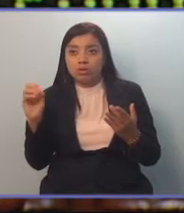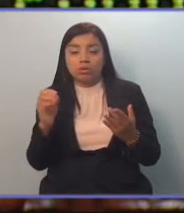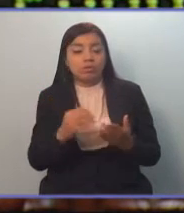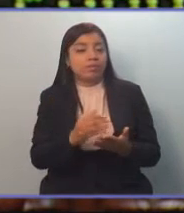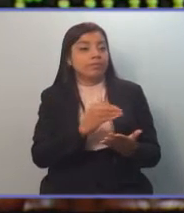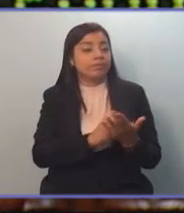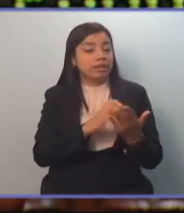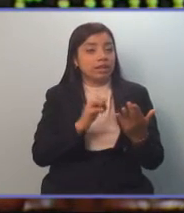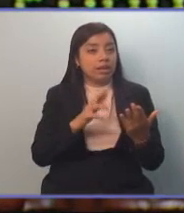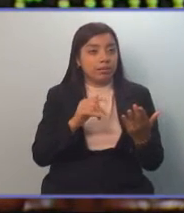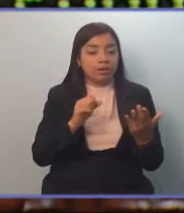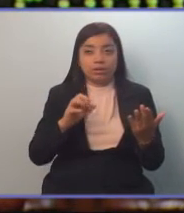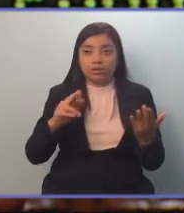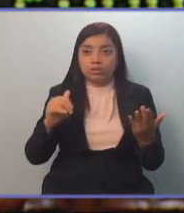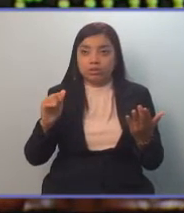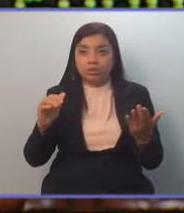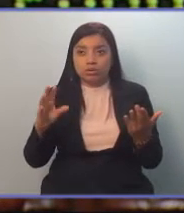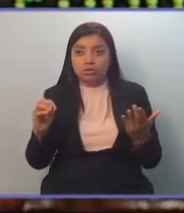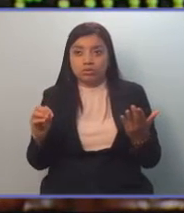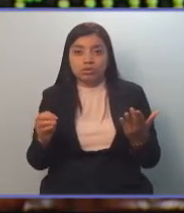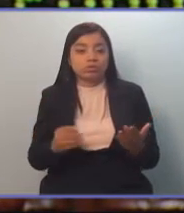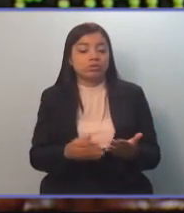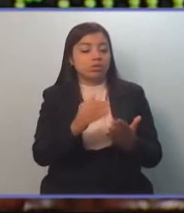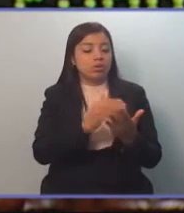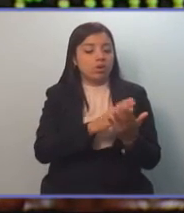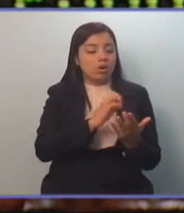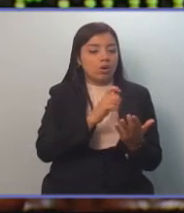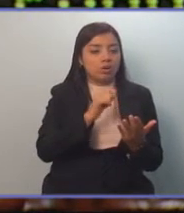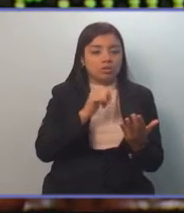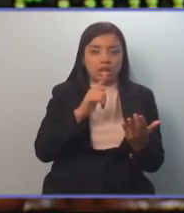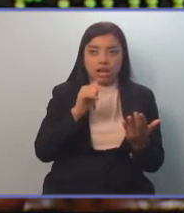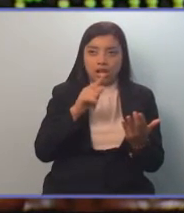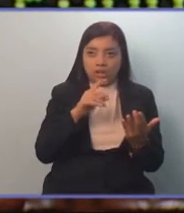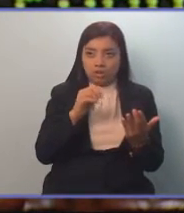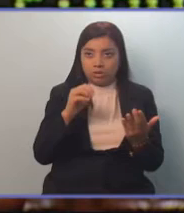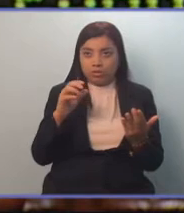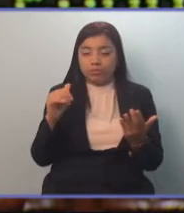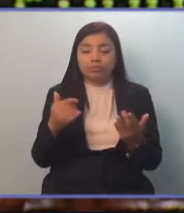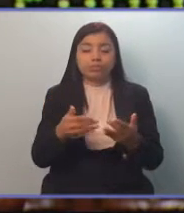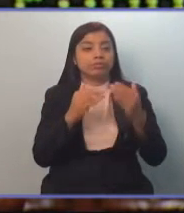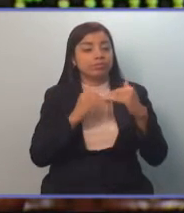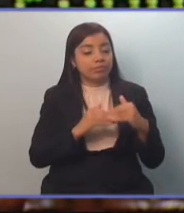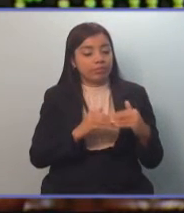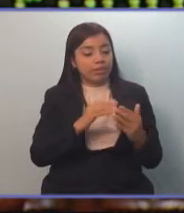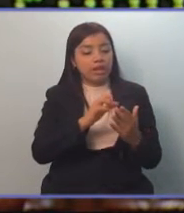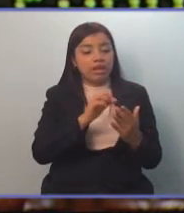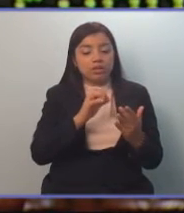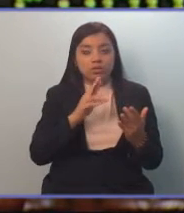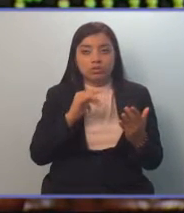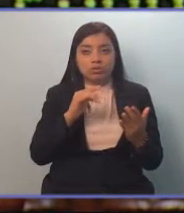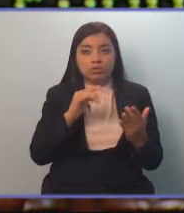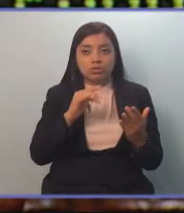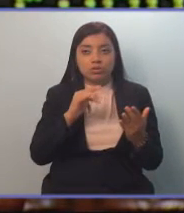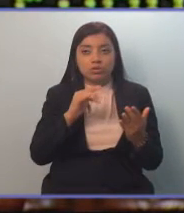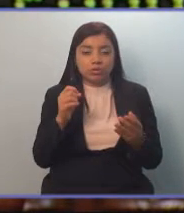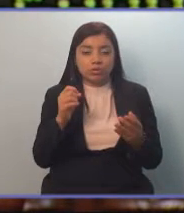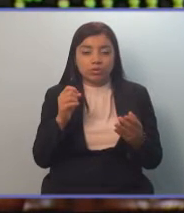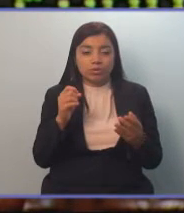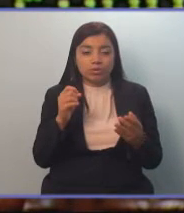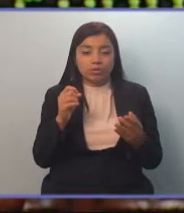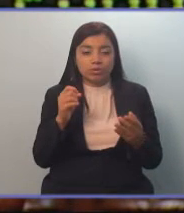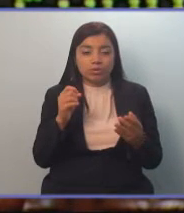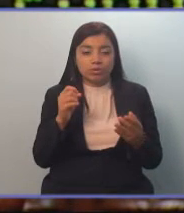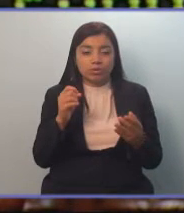estroncio. 2.5. Oxalato de sodio. 2.6. Sulfuro de antimonio.